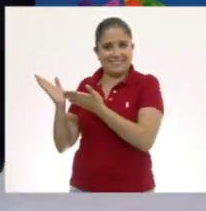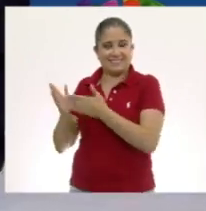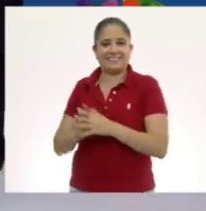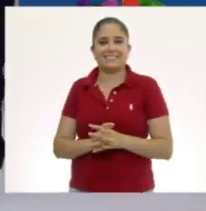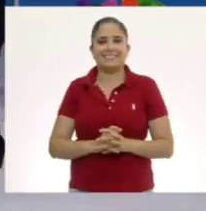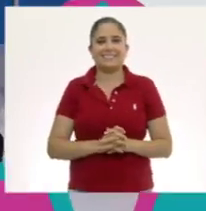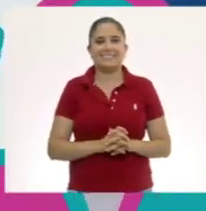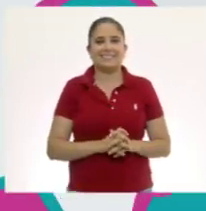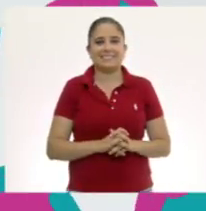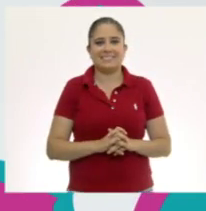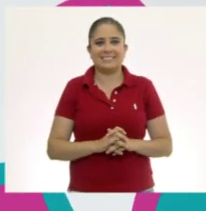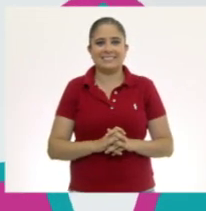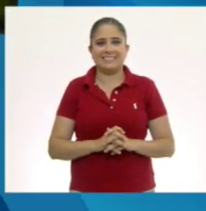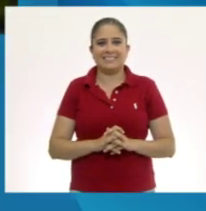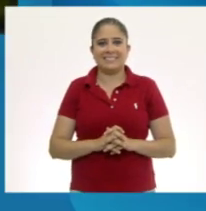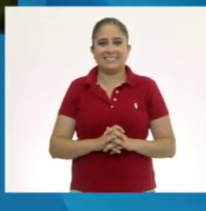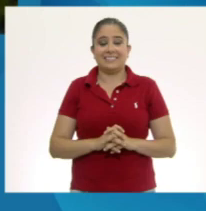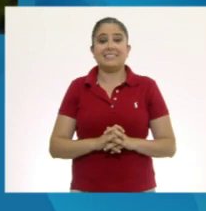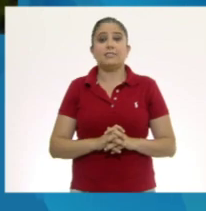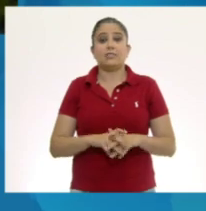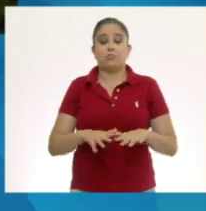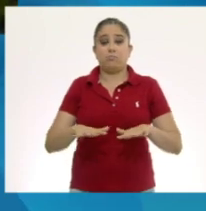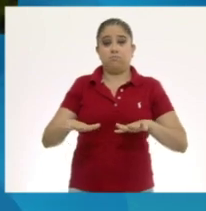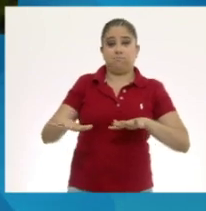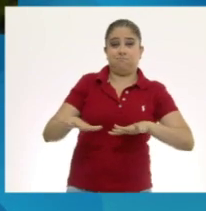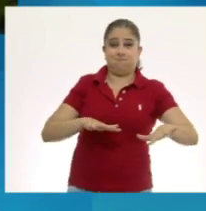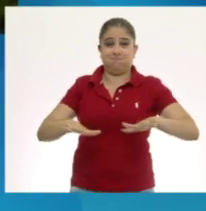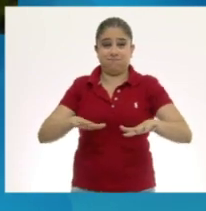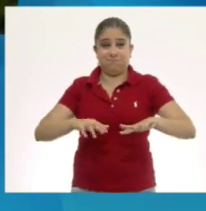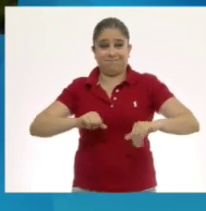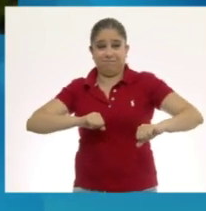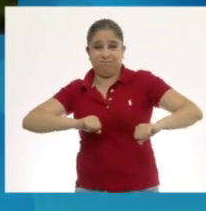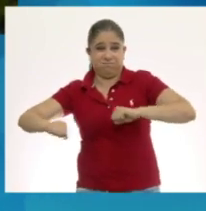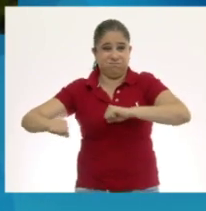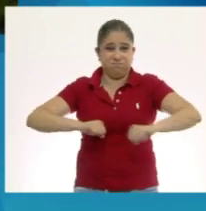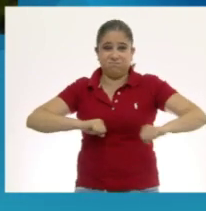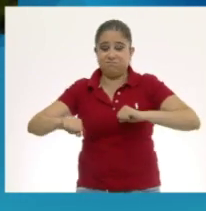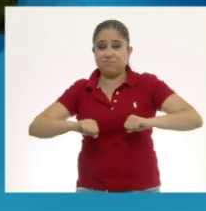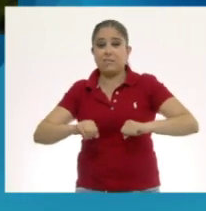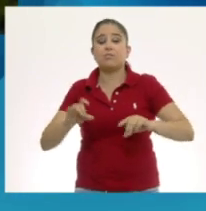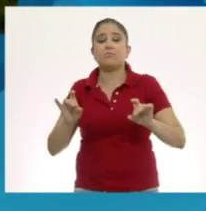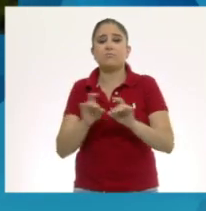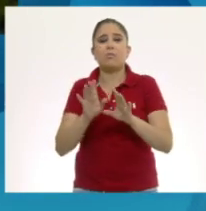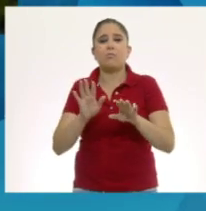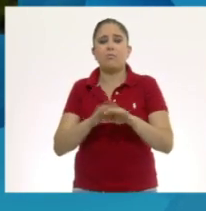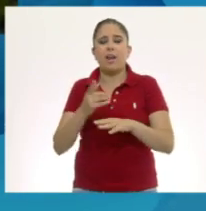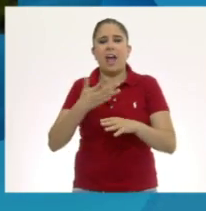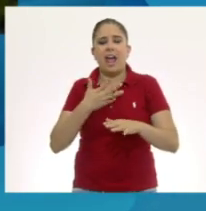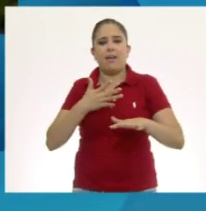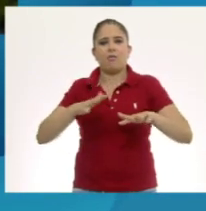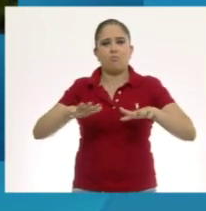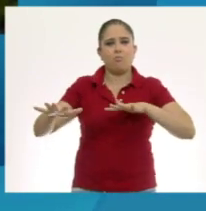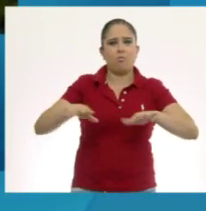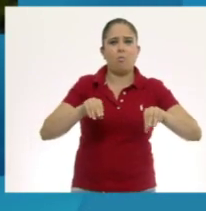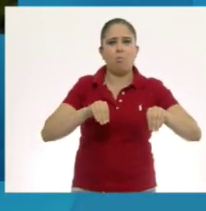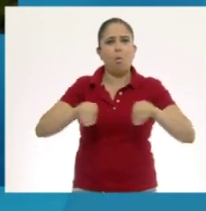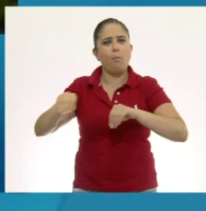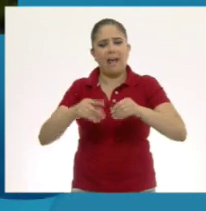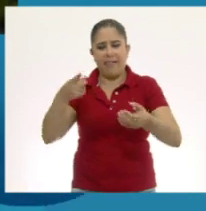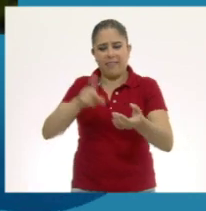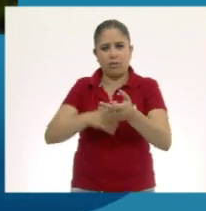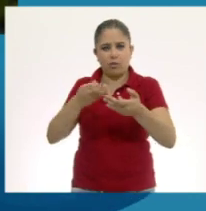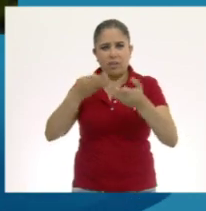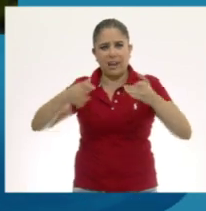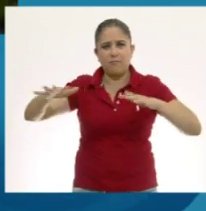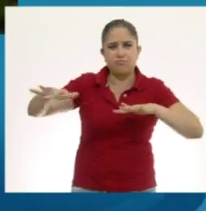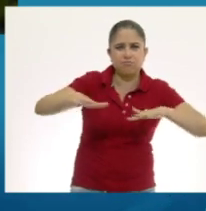video. Como los sismos o terremotos, los cuales son ocasionados por movimientos bruscos que se producen en el interior de la Tierra